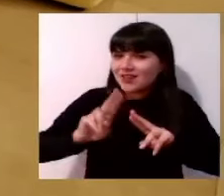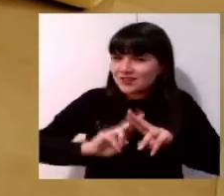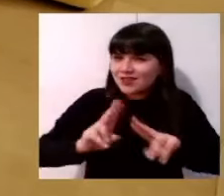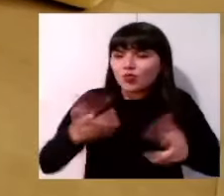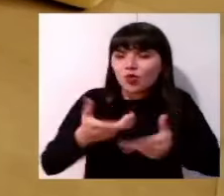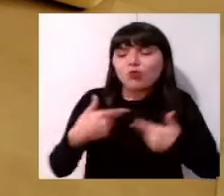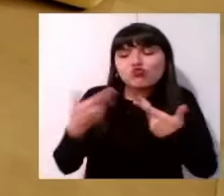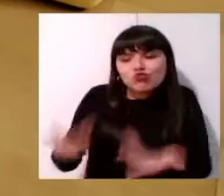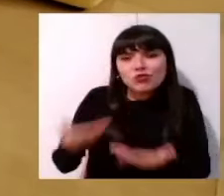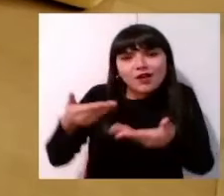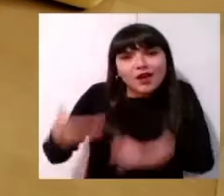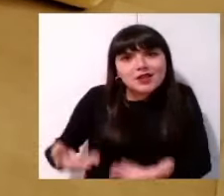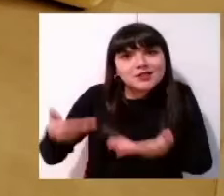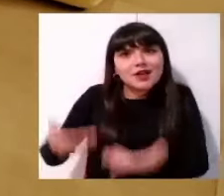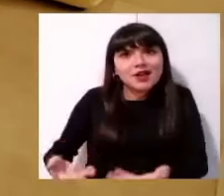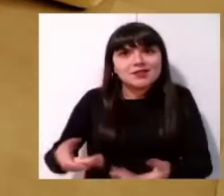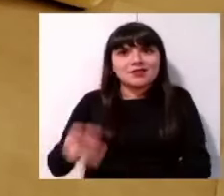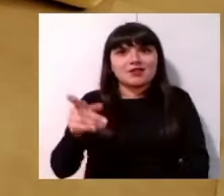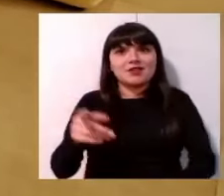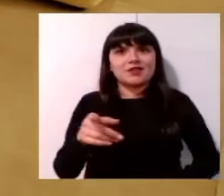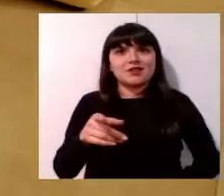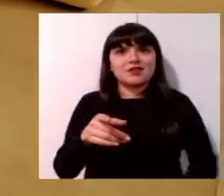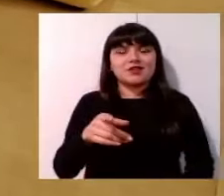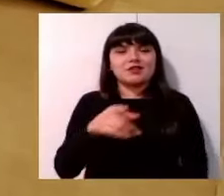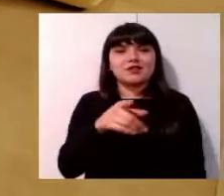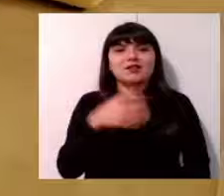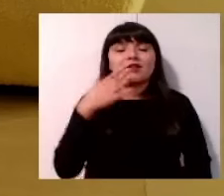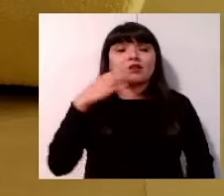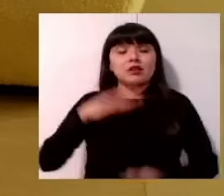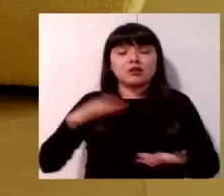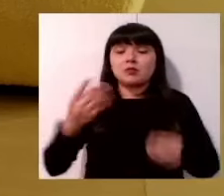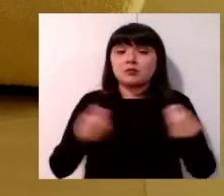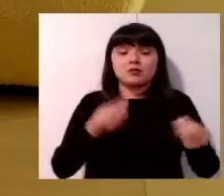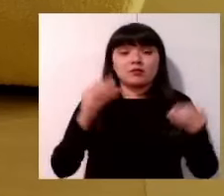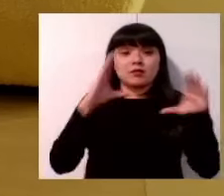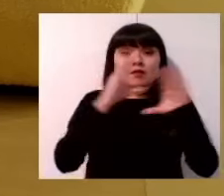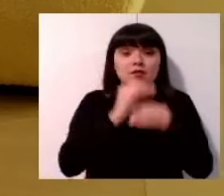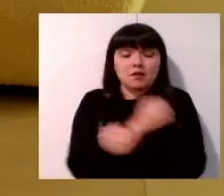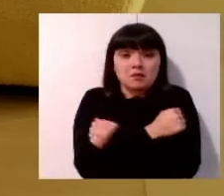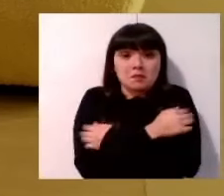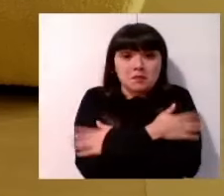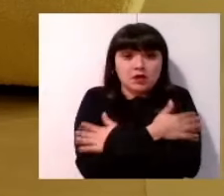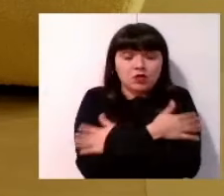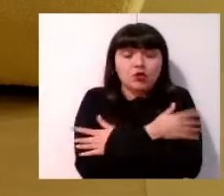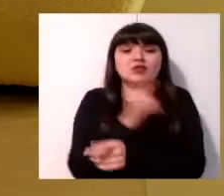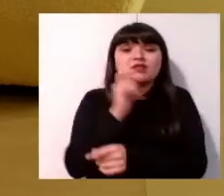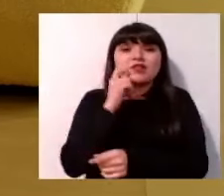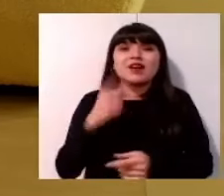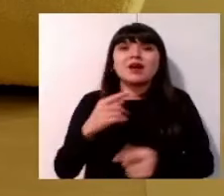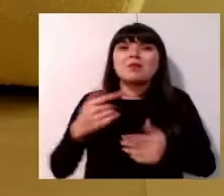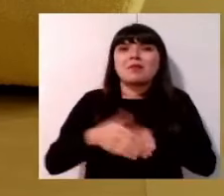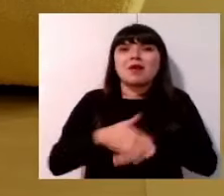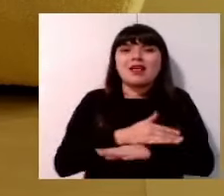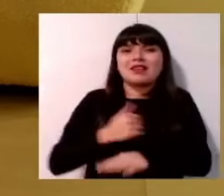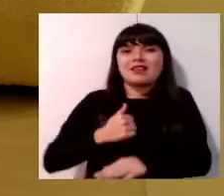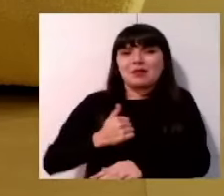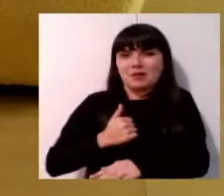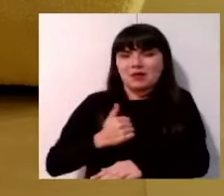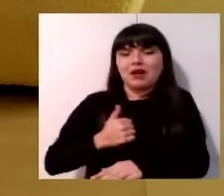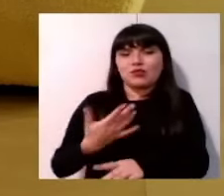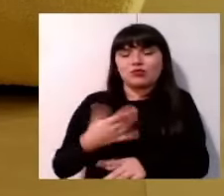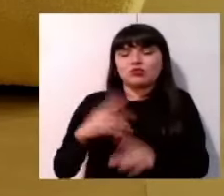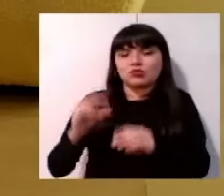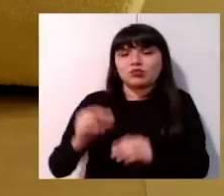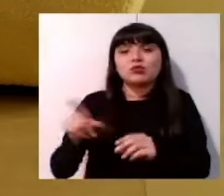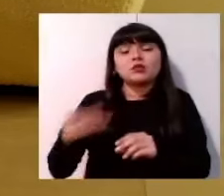invierno pasa que también se oscurece más temprano, entonces eso igual ayuda más a dormir a los niños. En general, los problemas de sueño en gran parte